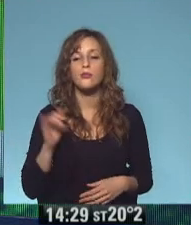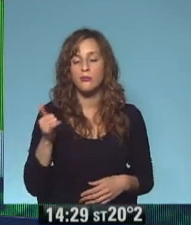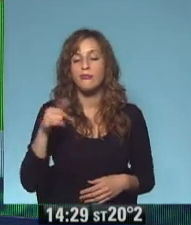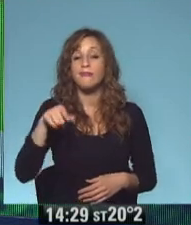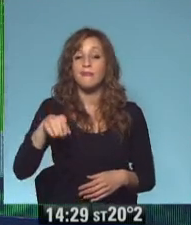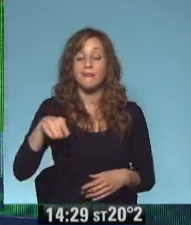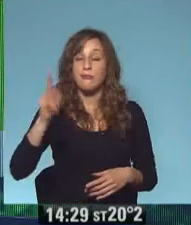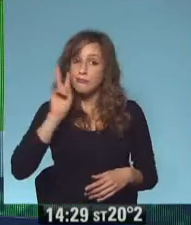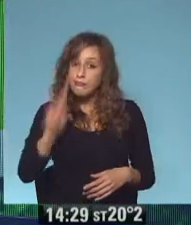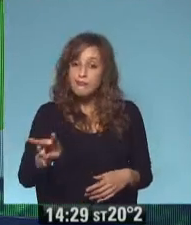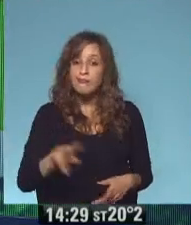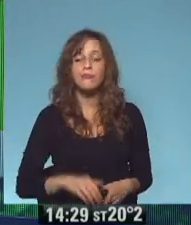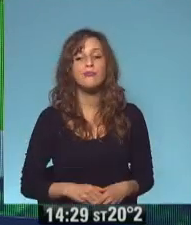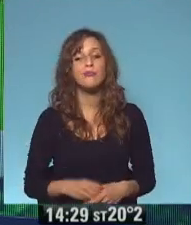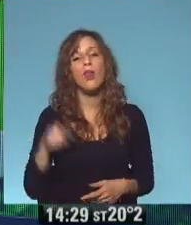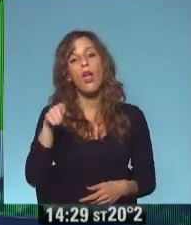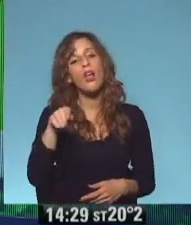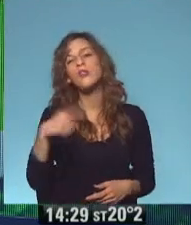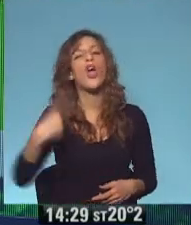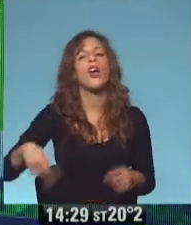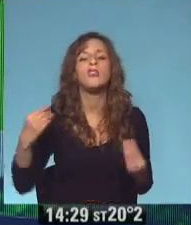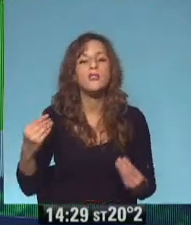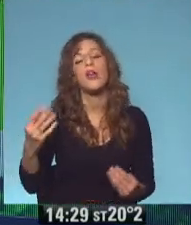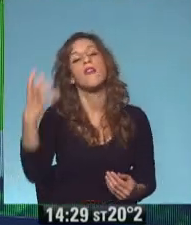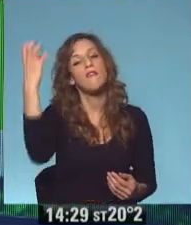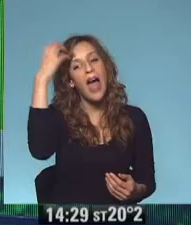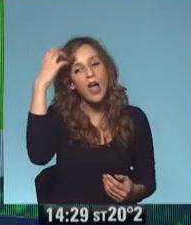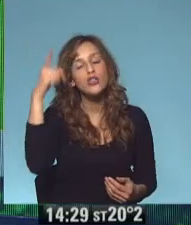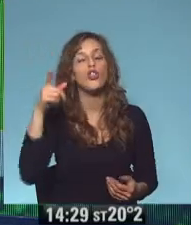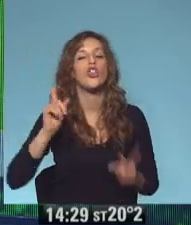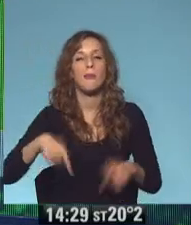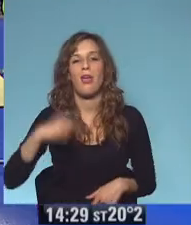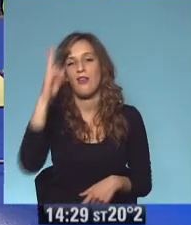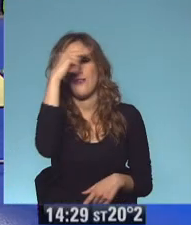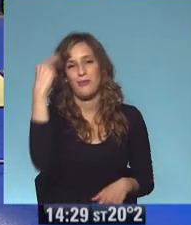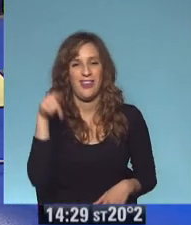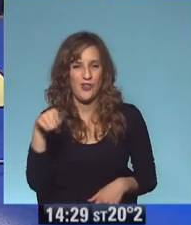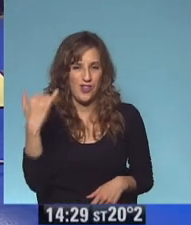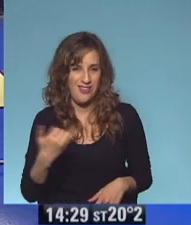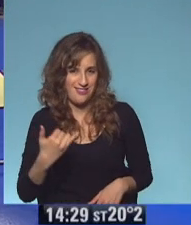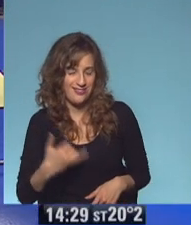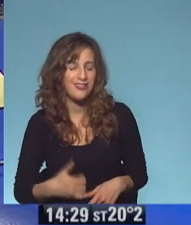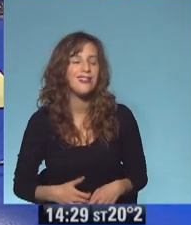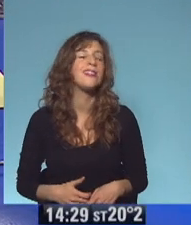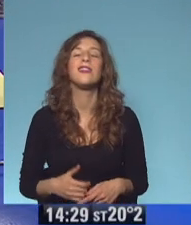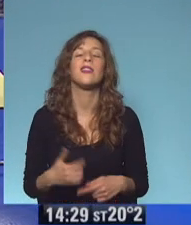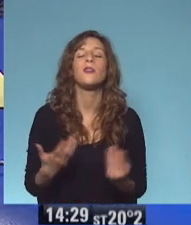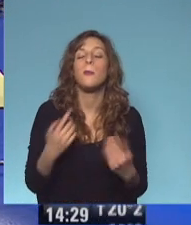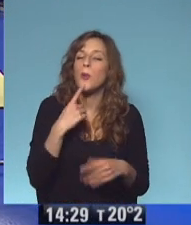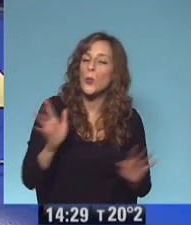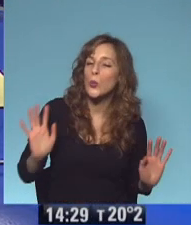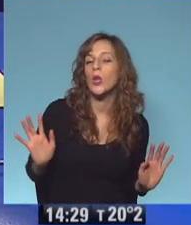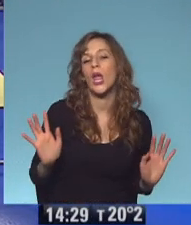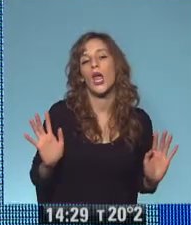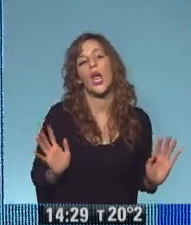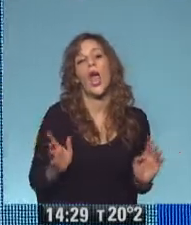lugar que... no son los qué baños es. Y la enfermería. Ah, los baños y la enfermería. Una perfecto. Pregunta, una pregunta. Porque por ahí algunos chicos y chicas no saben